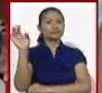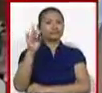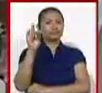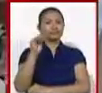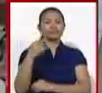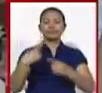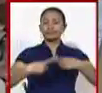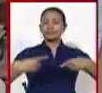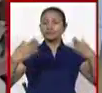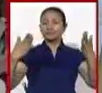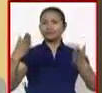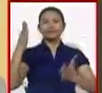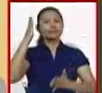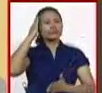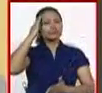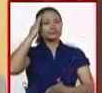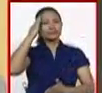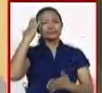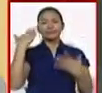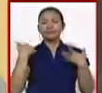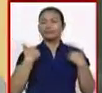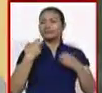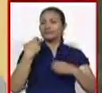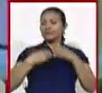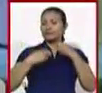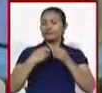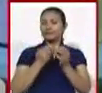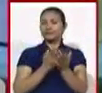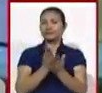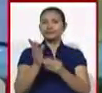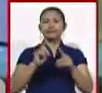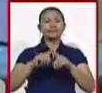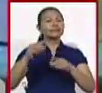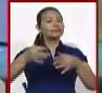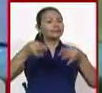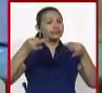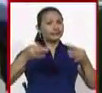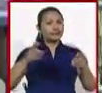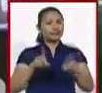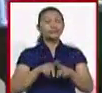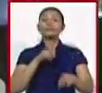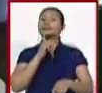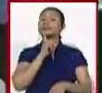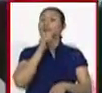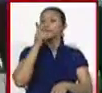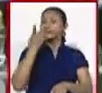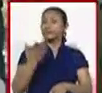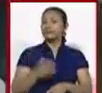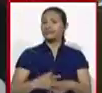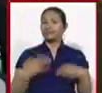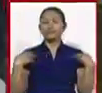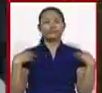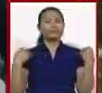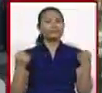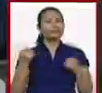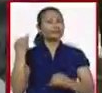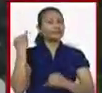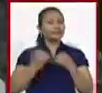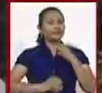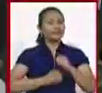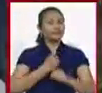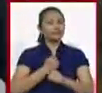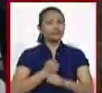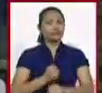país. Opositores consideran que corre peligro este derecho, mientras que el oficialismo asegura que la misma se ha fortalecido en los